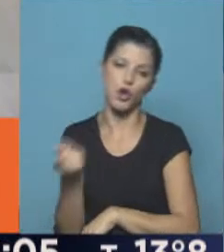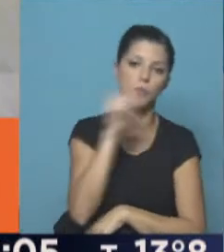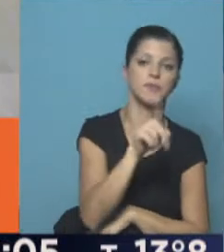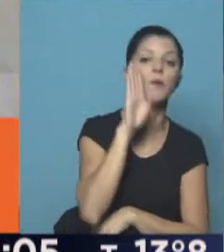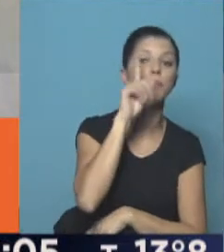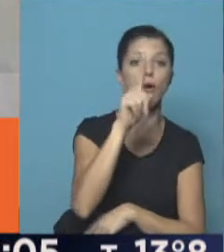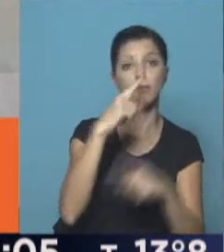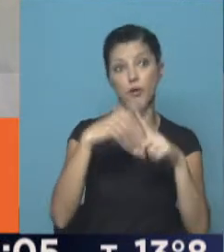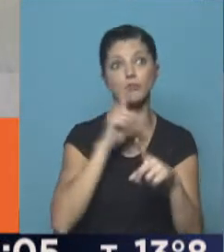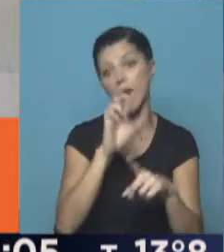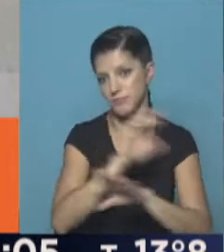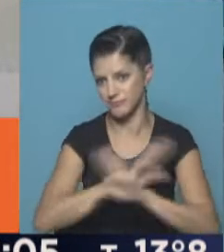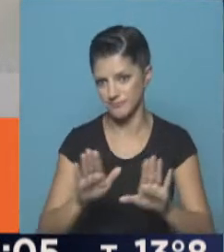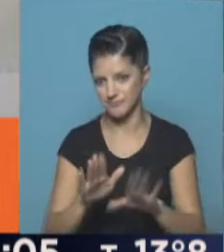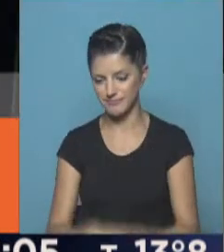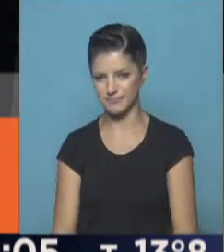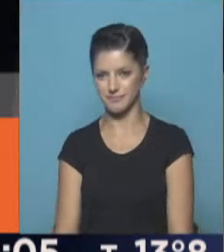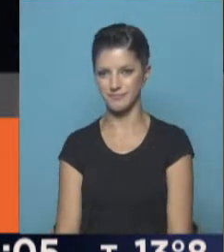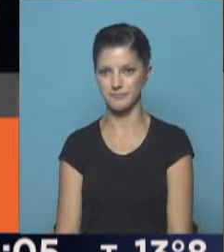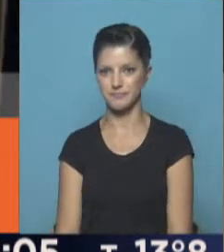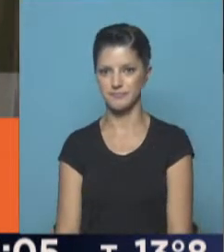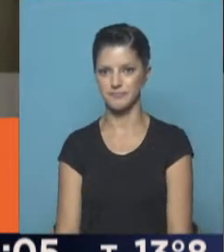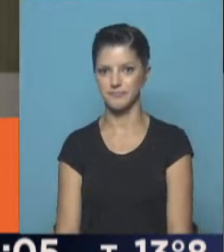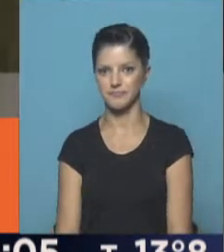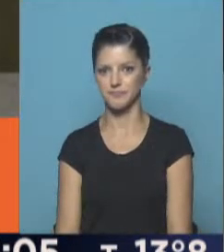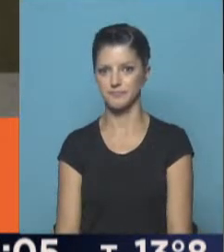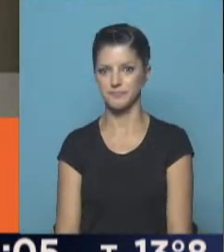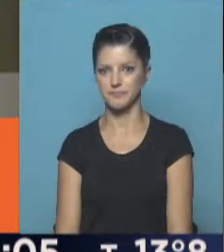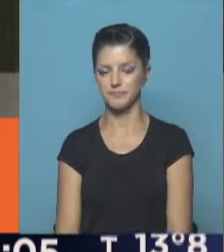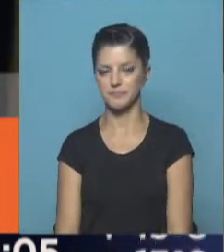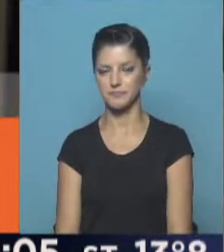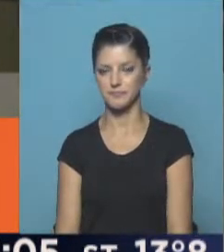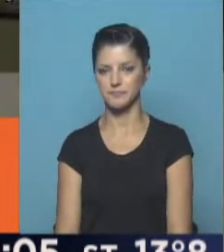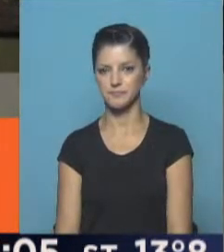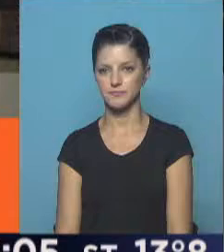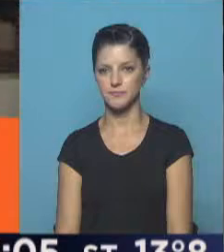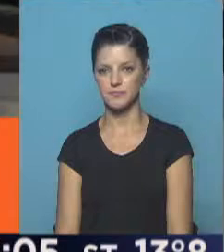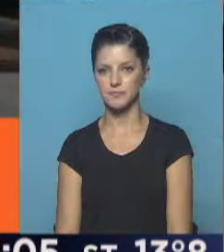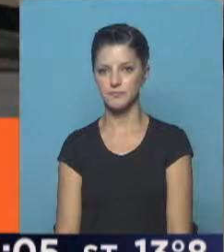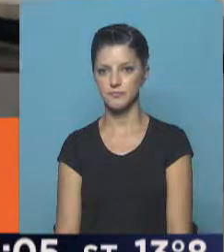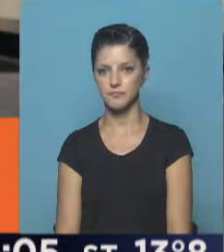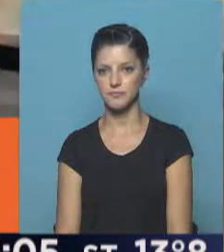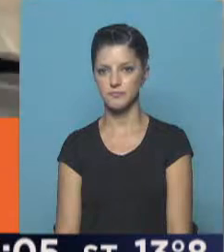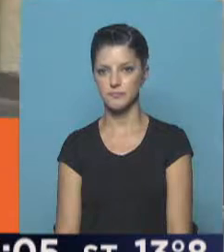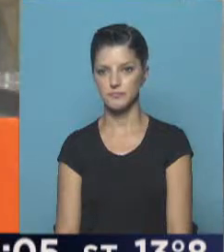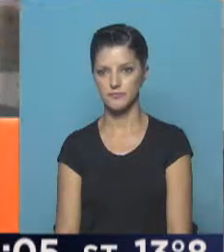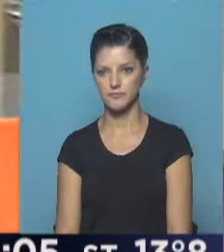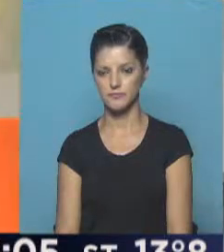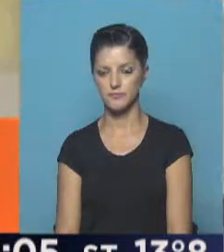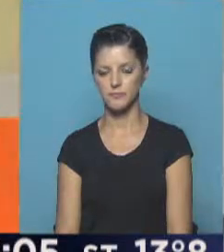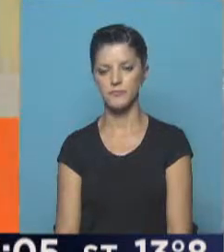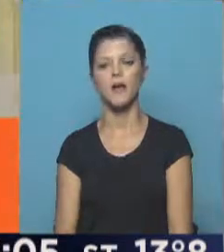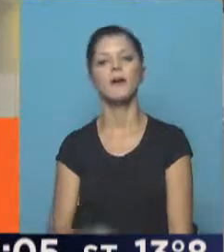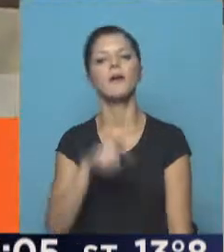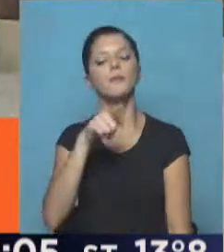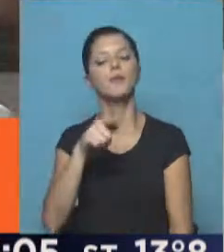Trump. Raúl. Está muy bien. Mariano, dentro de esto que marcabas, ¿no?